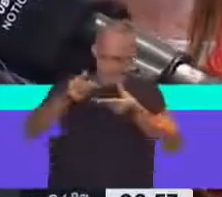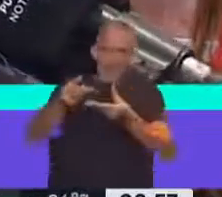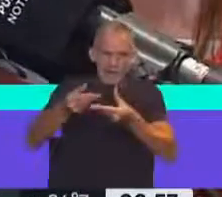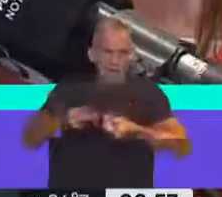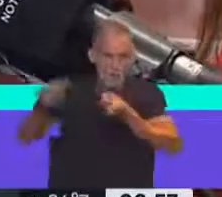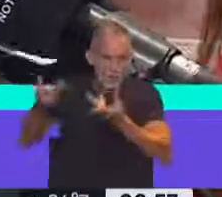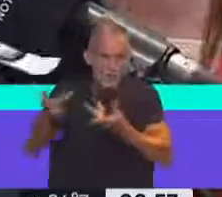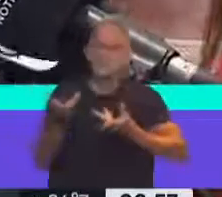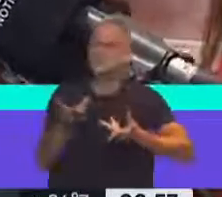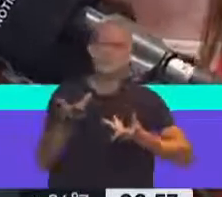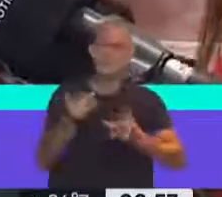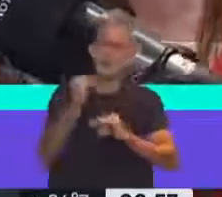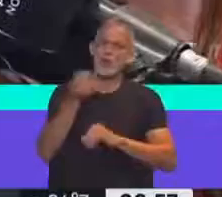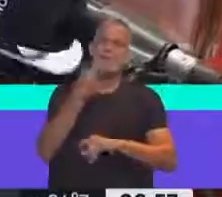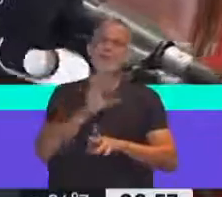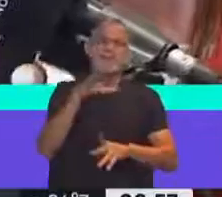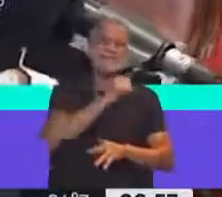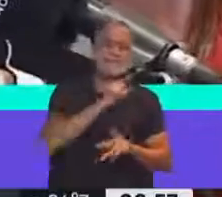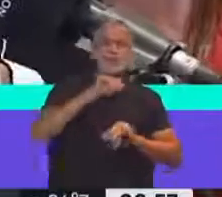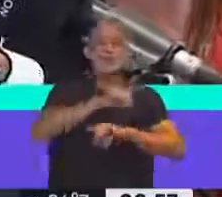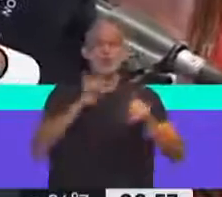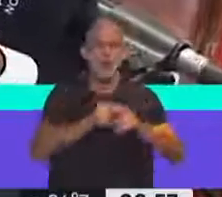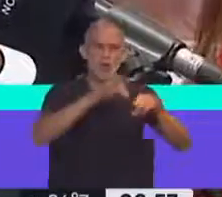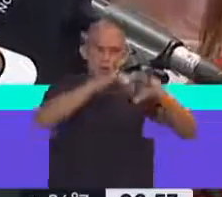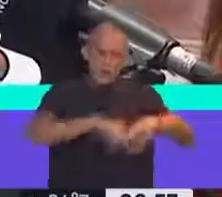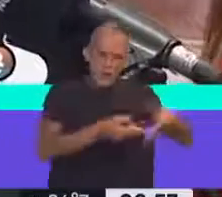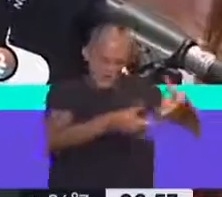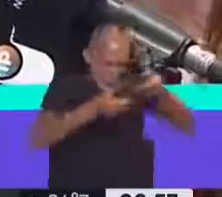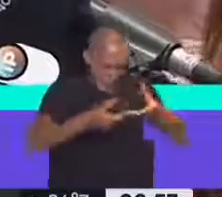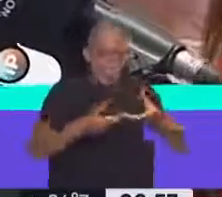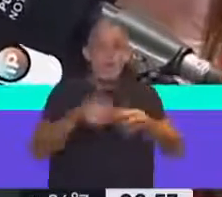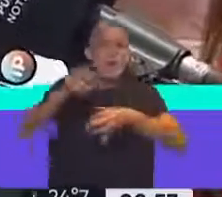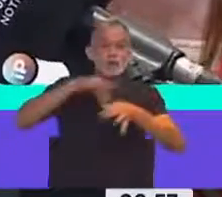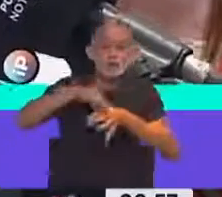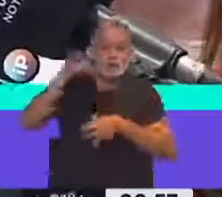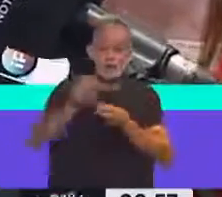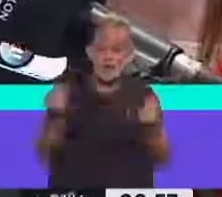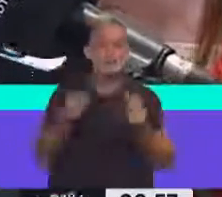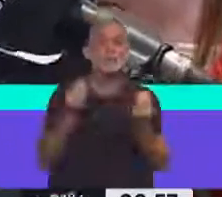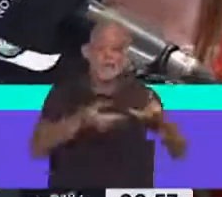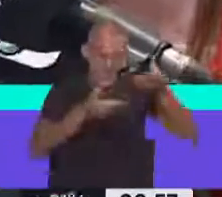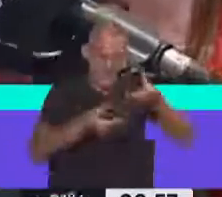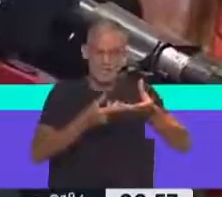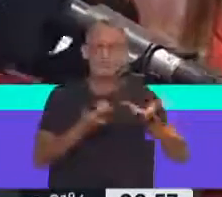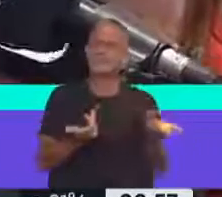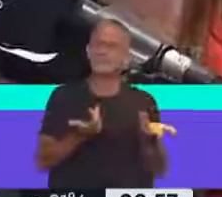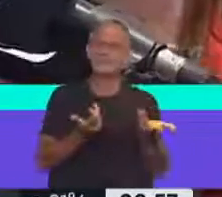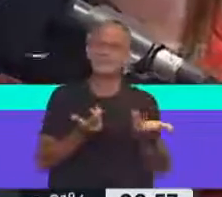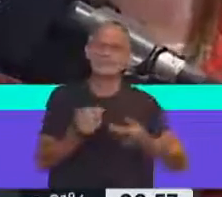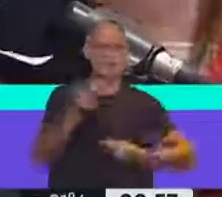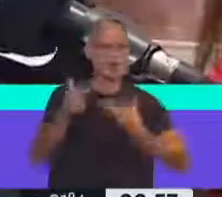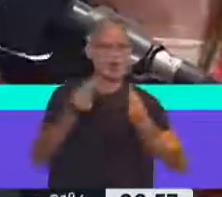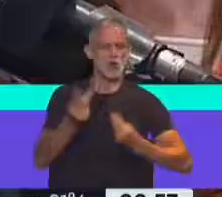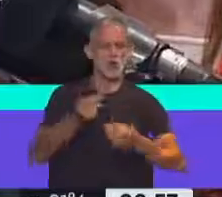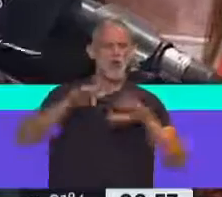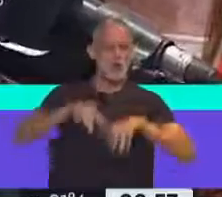que tampoco se explicita qué ocurrirá con la base de datos una vez finalizado el sorteo. La iniciativa generó rechazos de expertos en